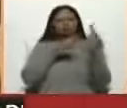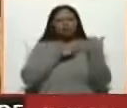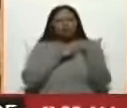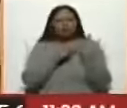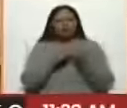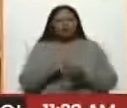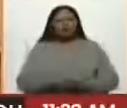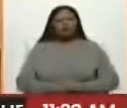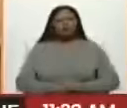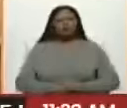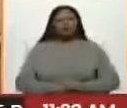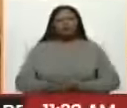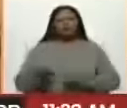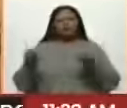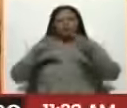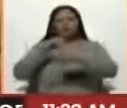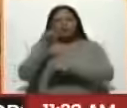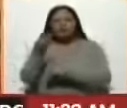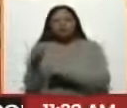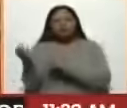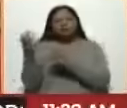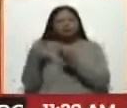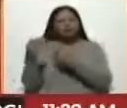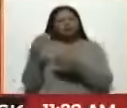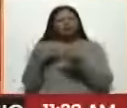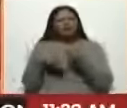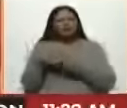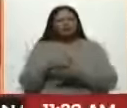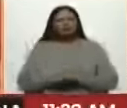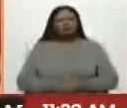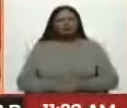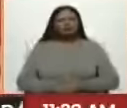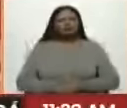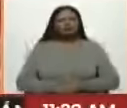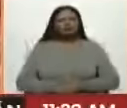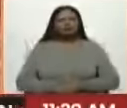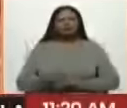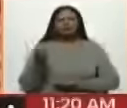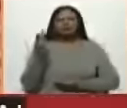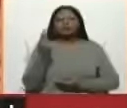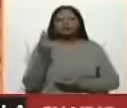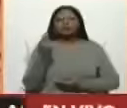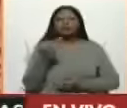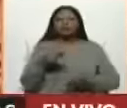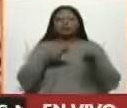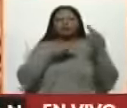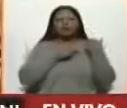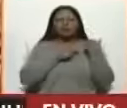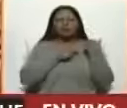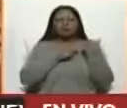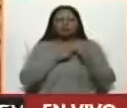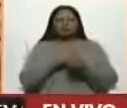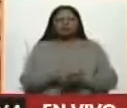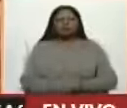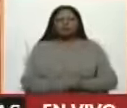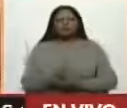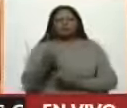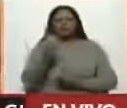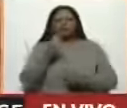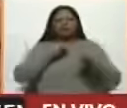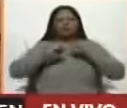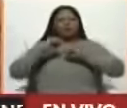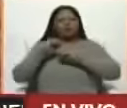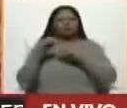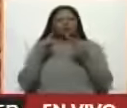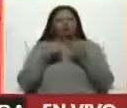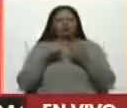día convencer a un compañero, una compañera. Y en tercer lugar, la tercera tarea, decía primero la movilización,